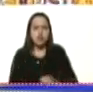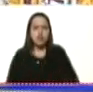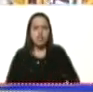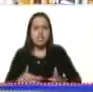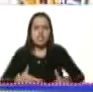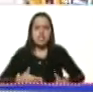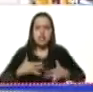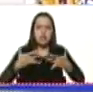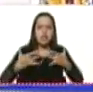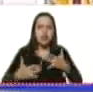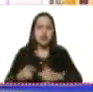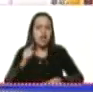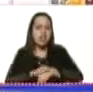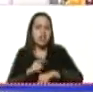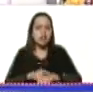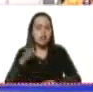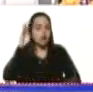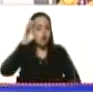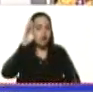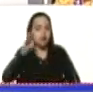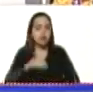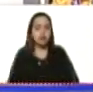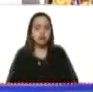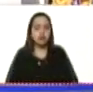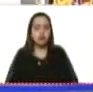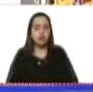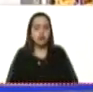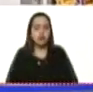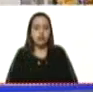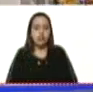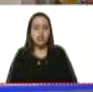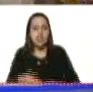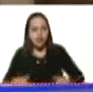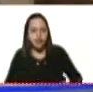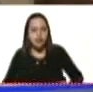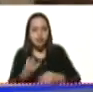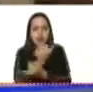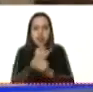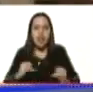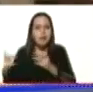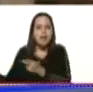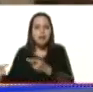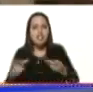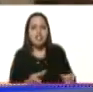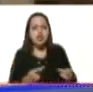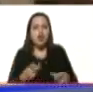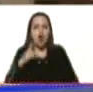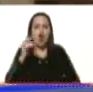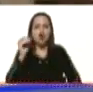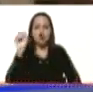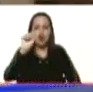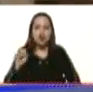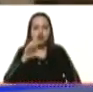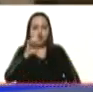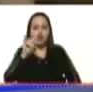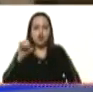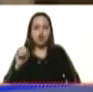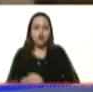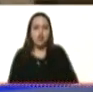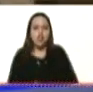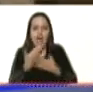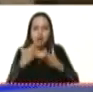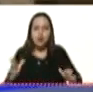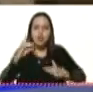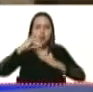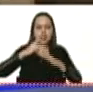espiritual en los tiempos futuros de lucha por la independencia. Bienvenido Juan Germán Roscio, las puertas del